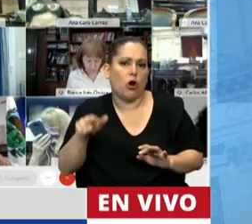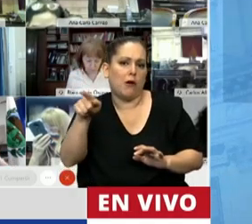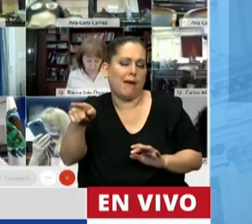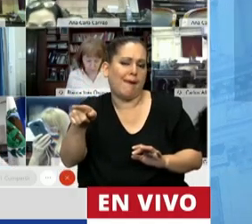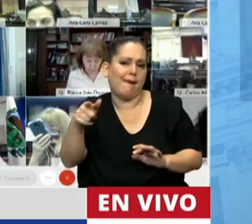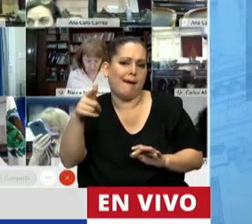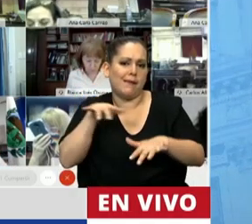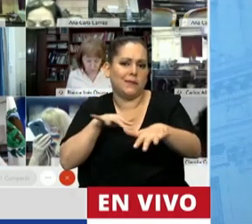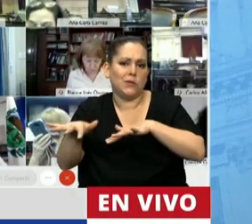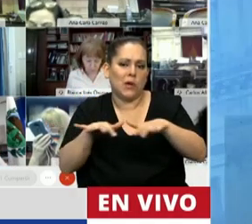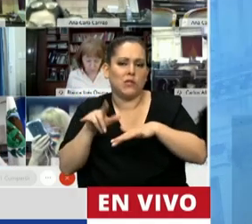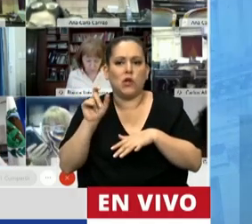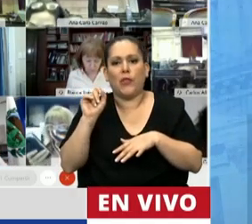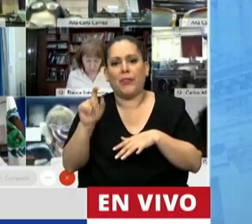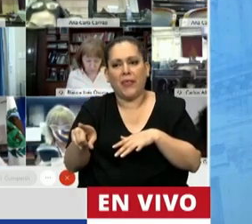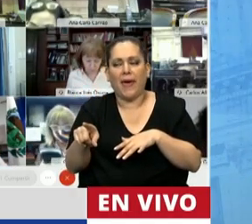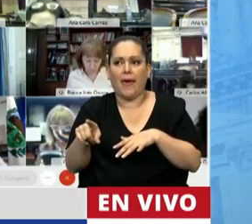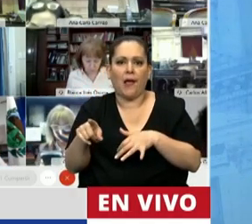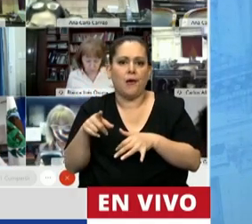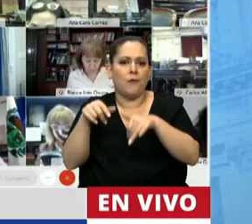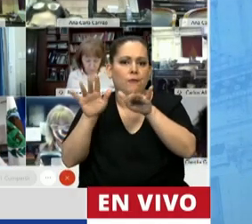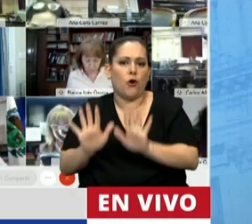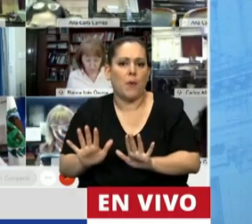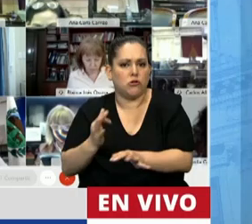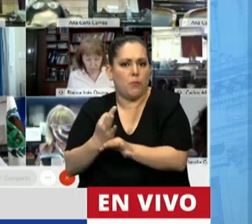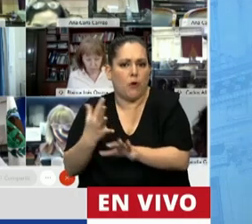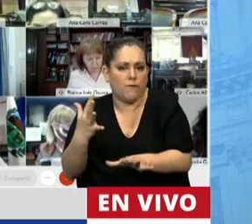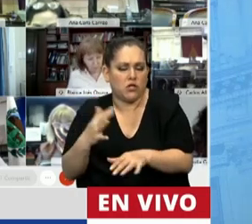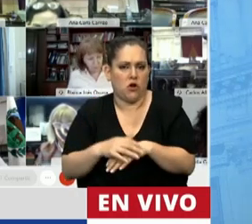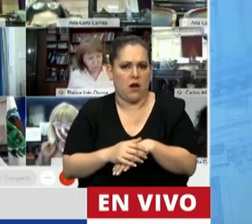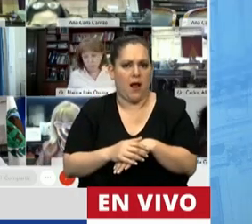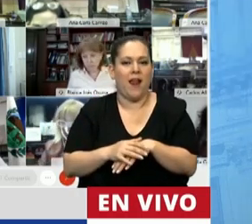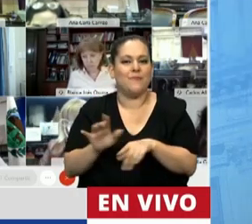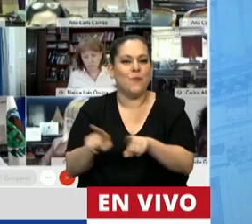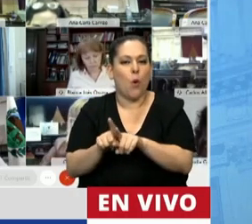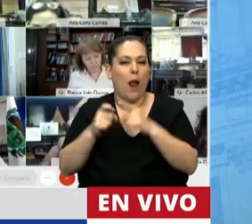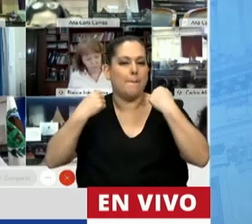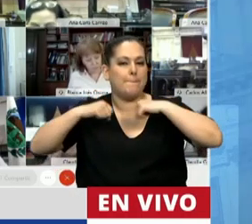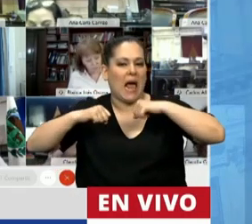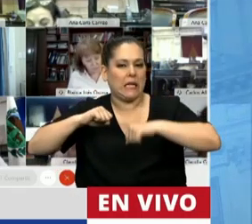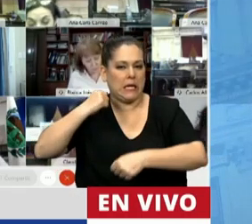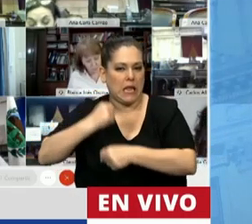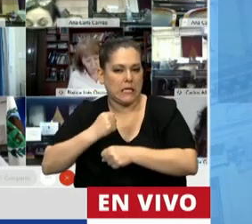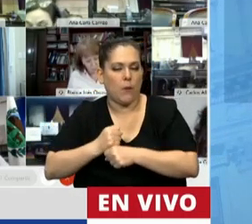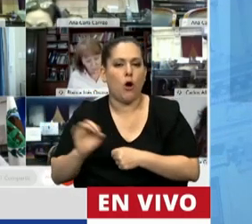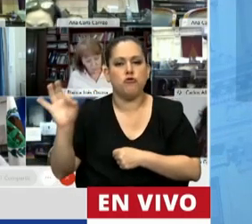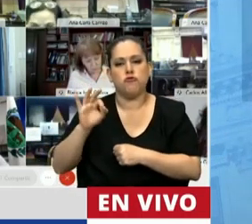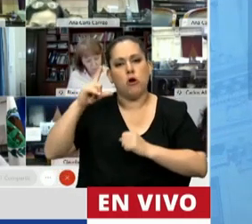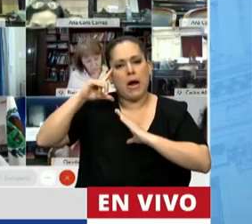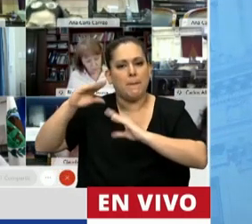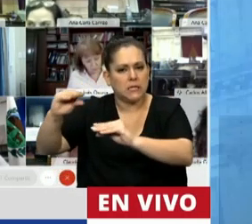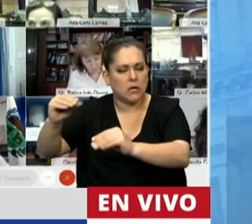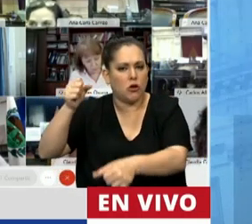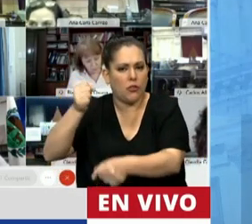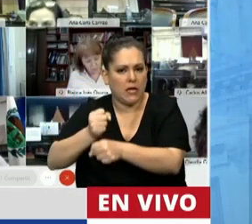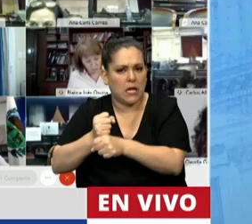situación de formación profesional, de pasantía, de capacitación, así como también